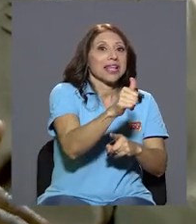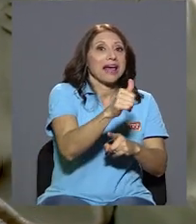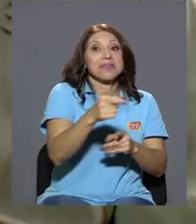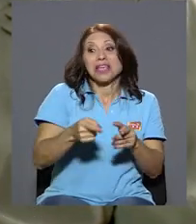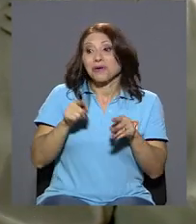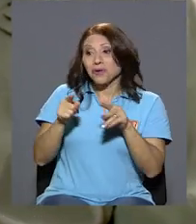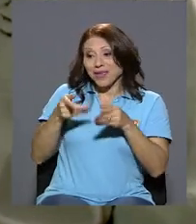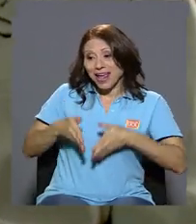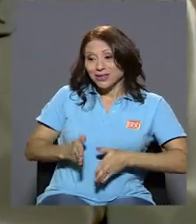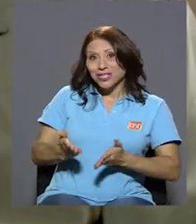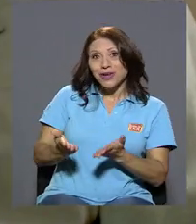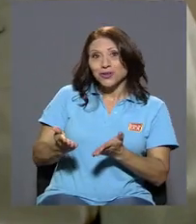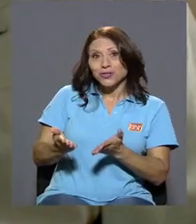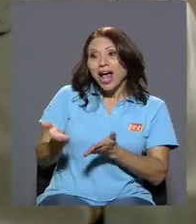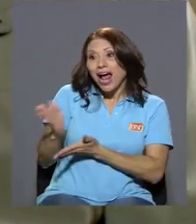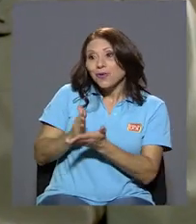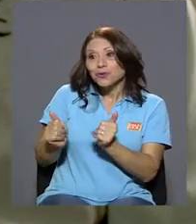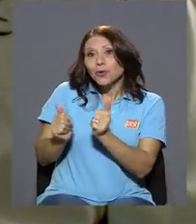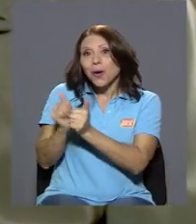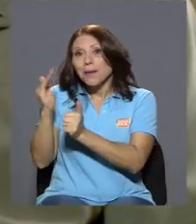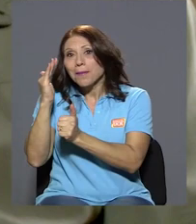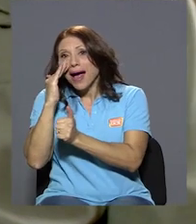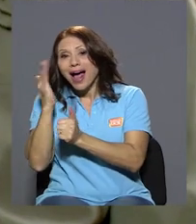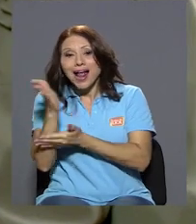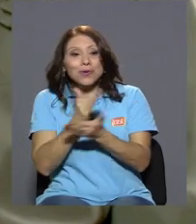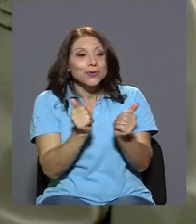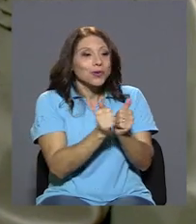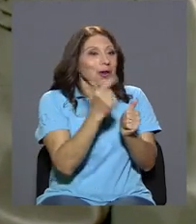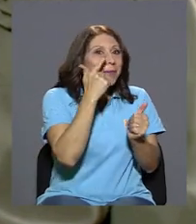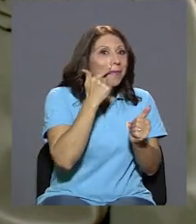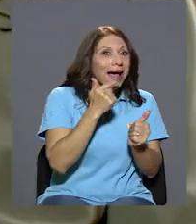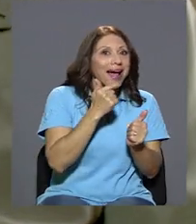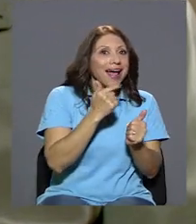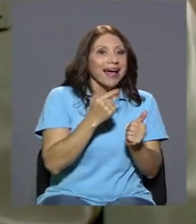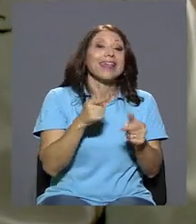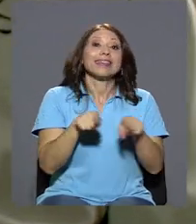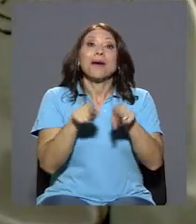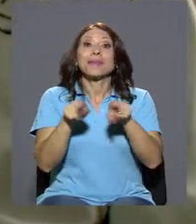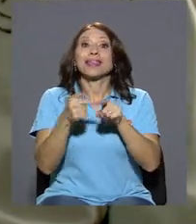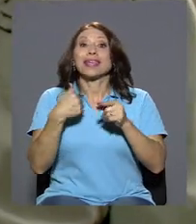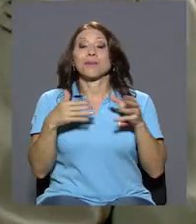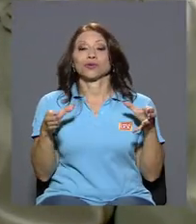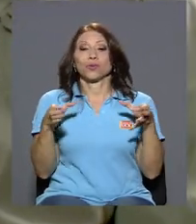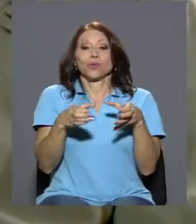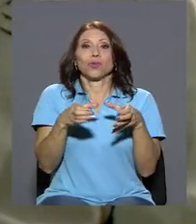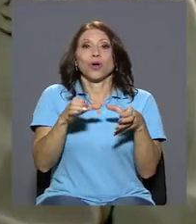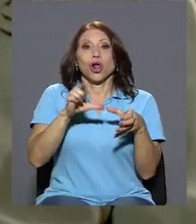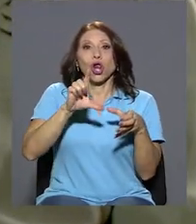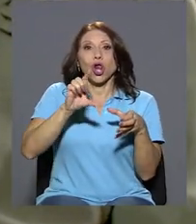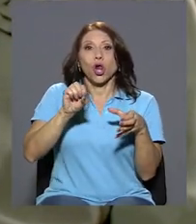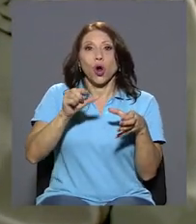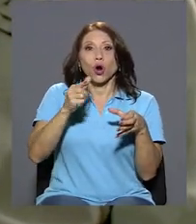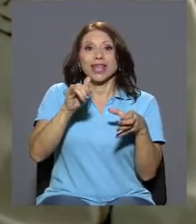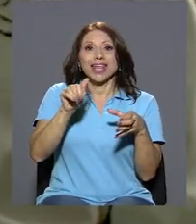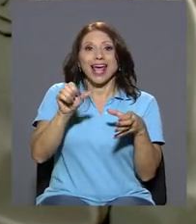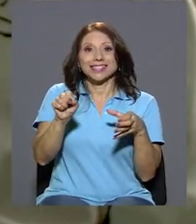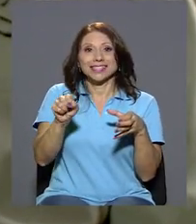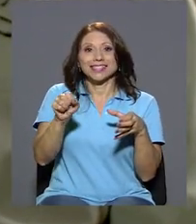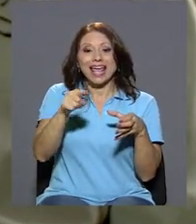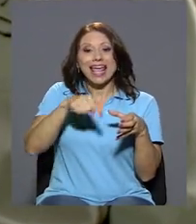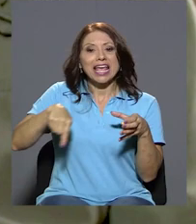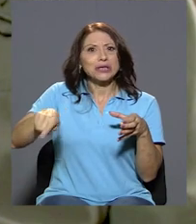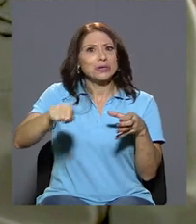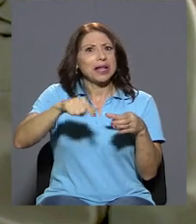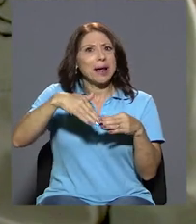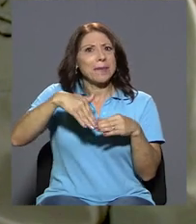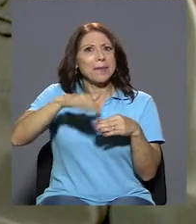unos iban con mamá otros con el papá teníamos por ejemplo las logias verdad que era una cosa